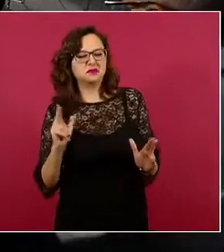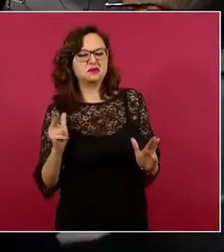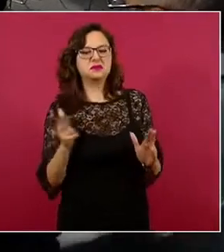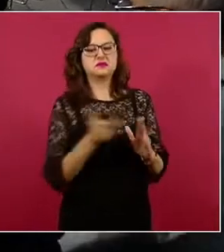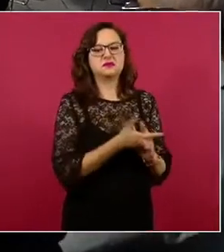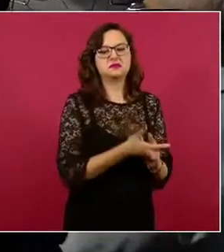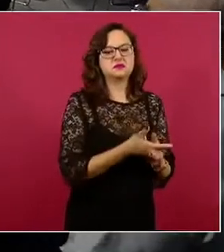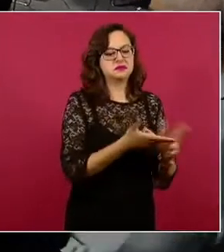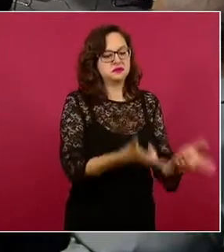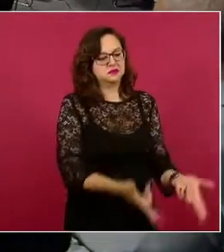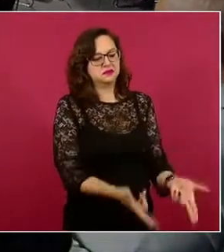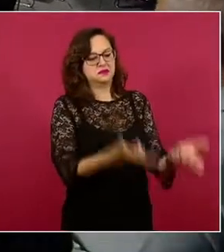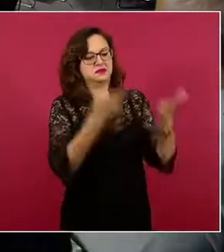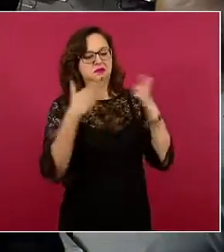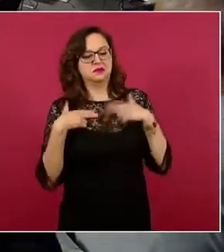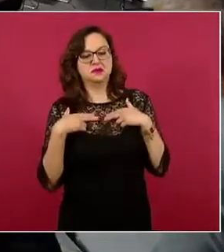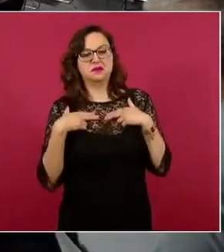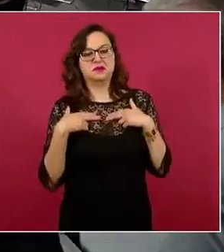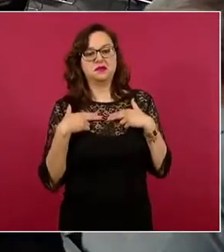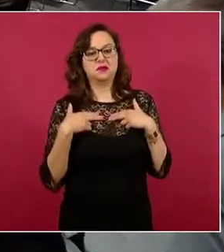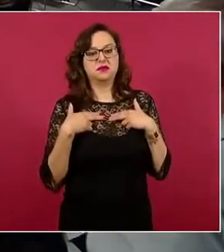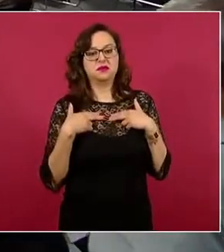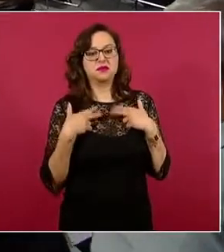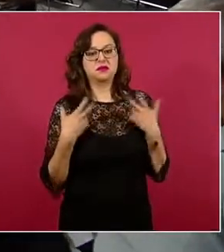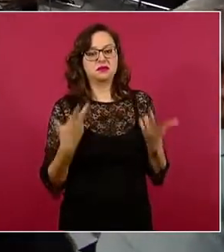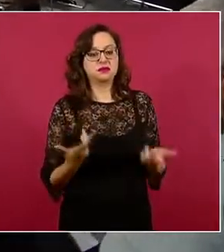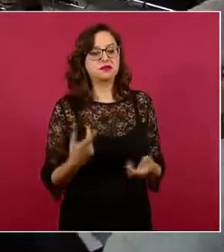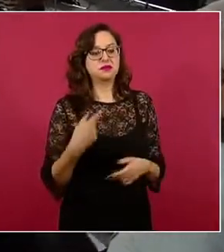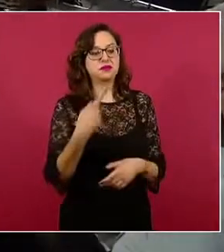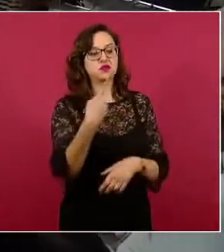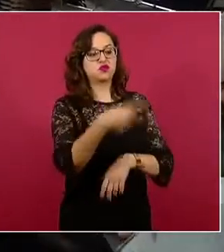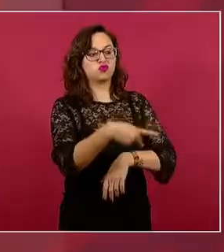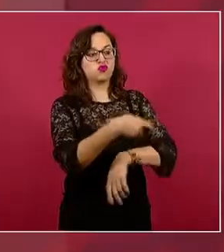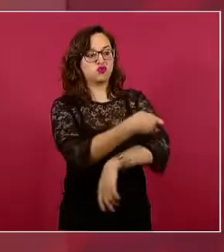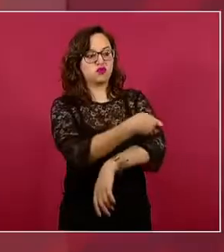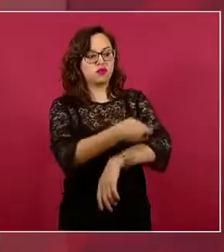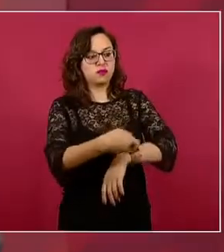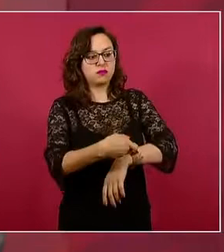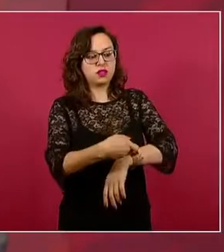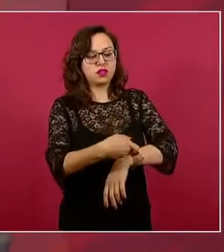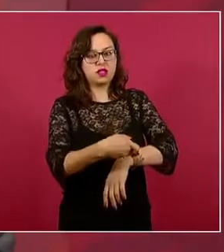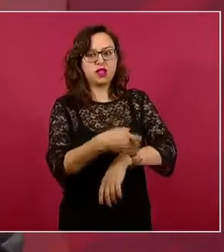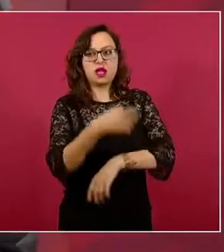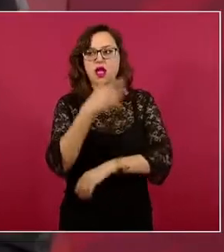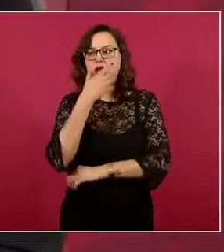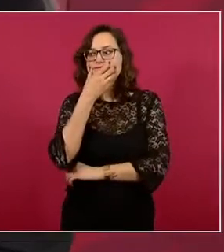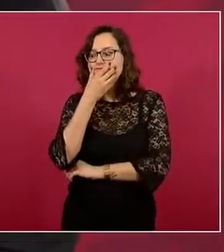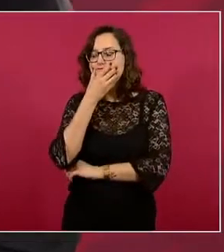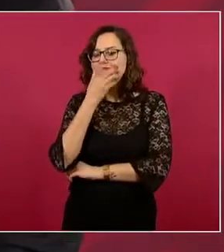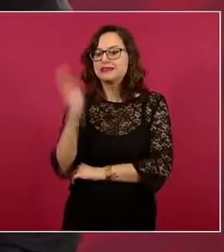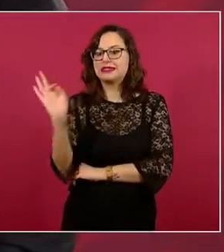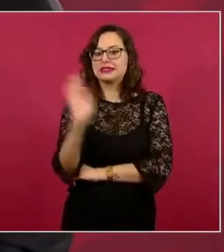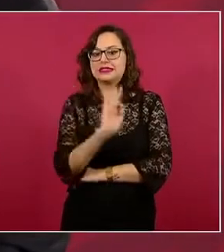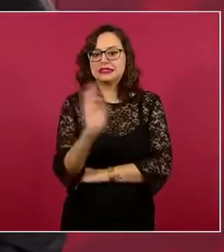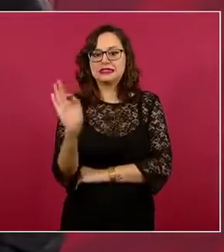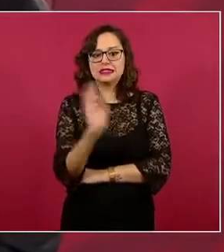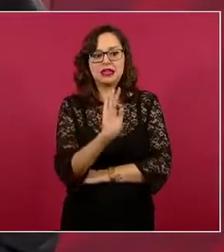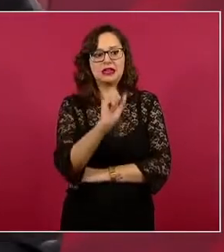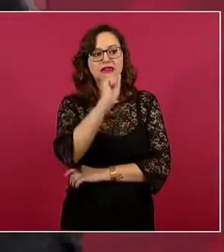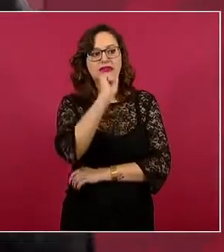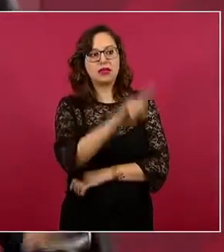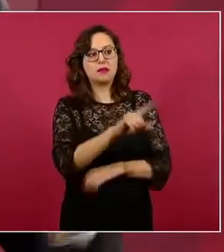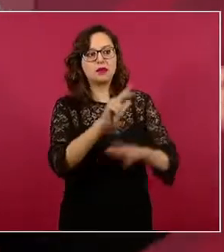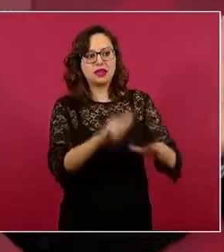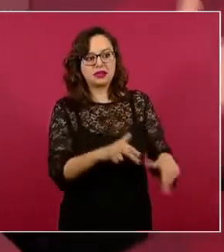del funcionario pues también iban a pelear por la herencia